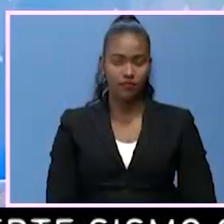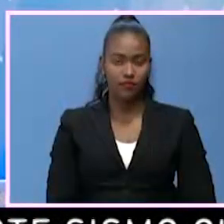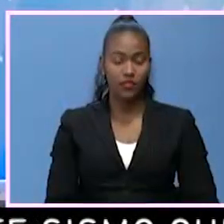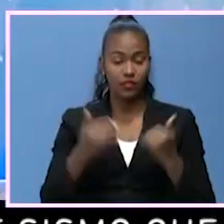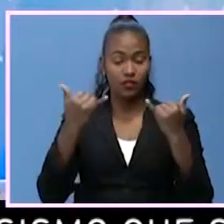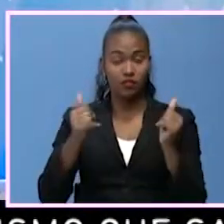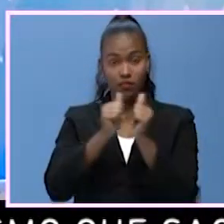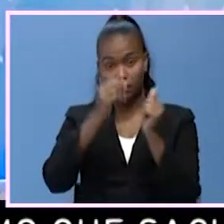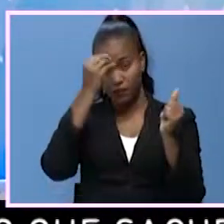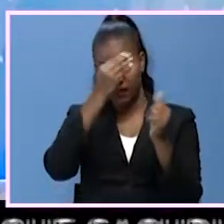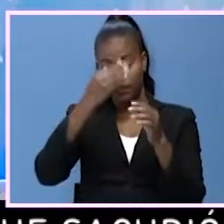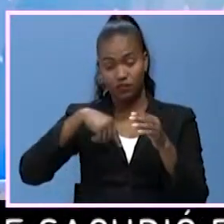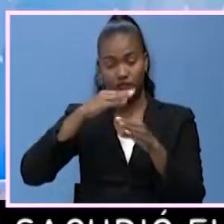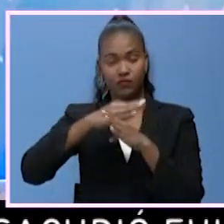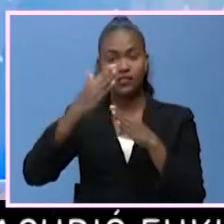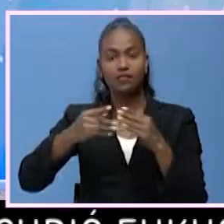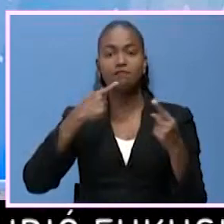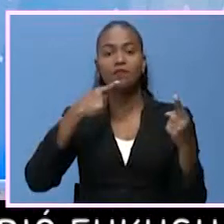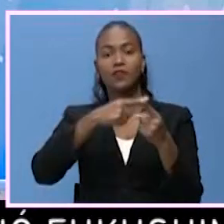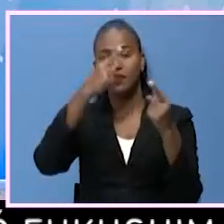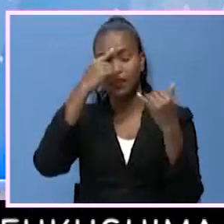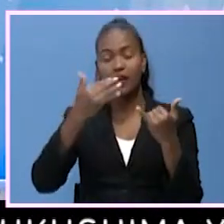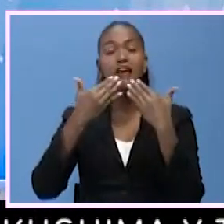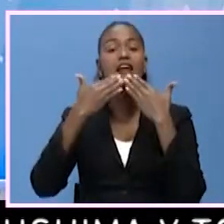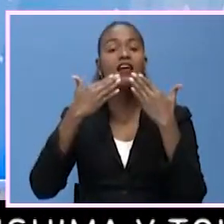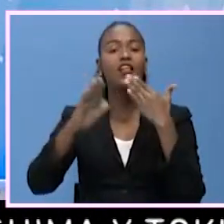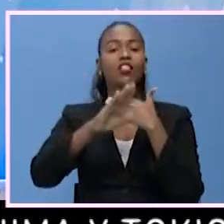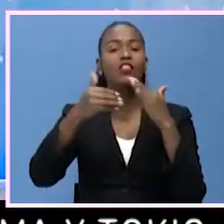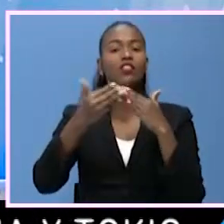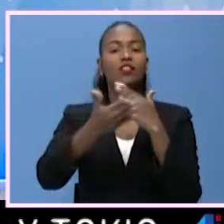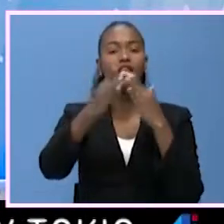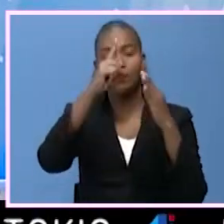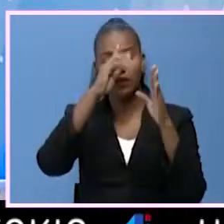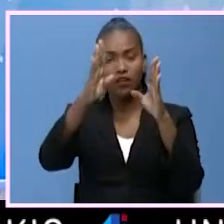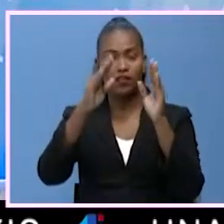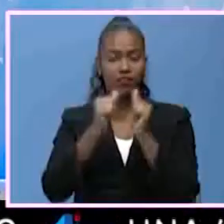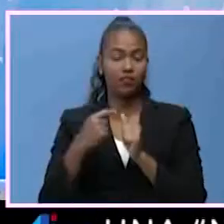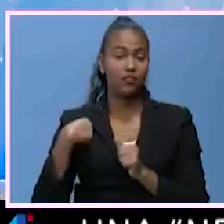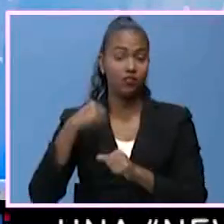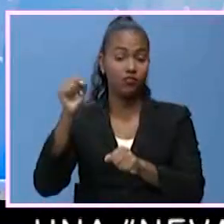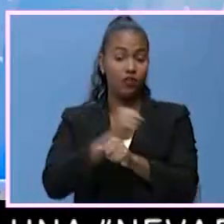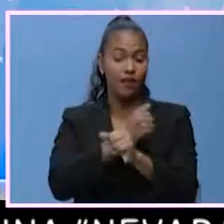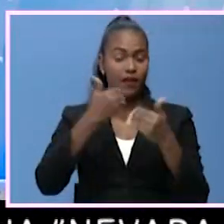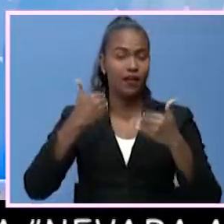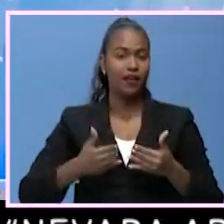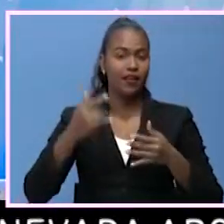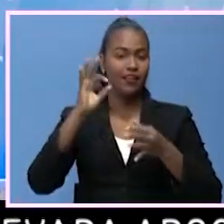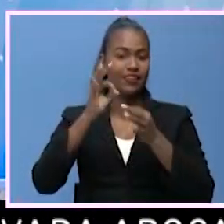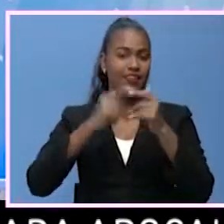Con estas noticias finalizamos la jornada de hoy. Gracias a ustedes por acompañarnos. Zuleima